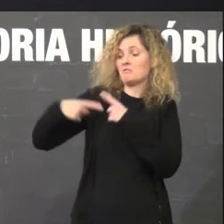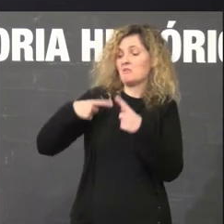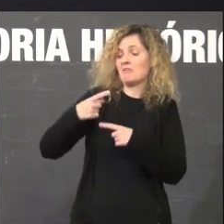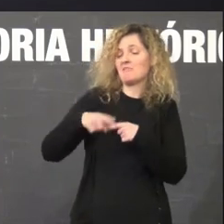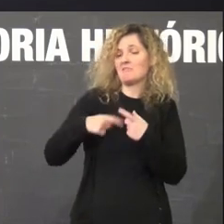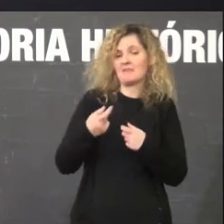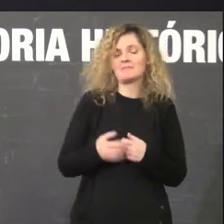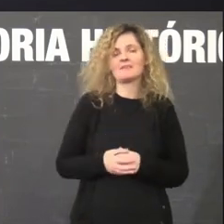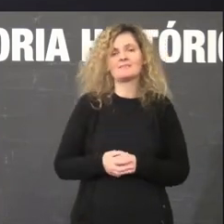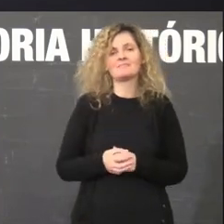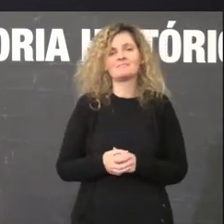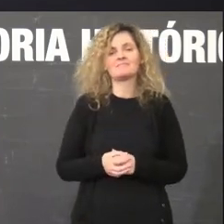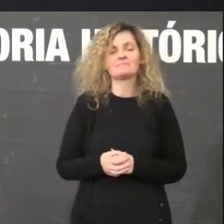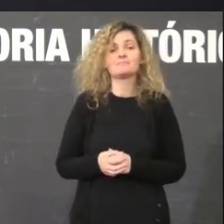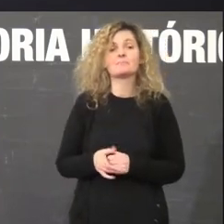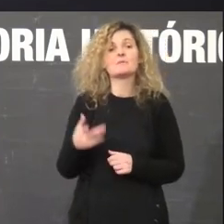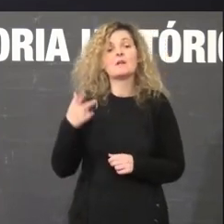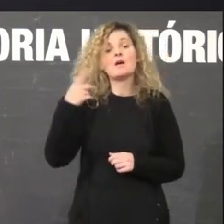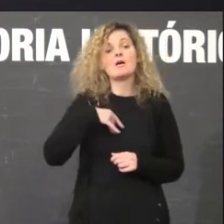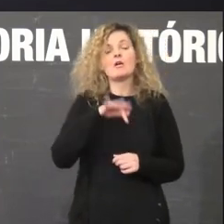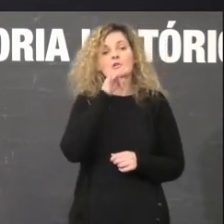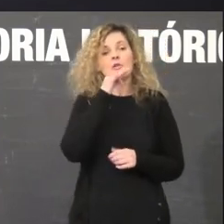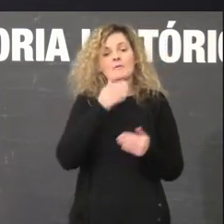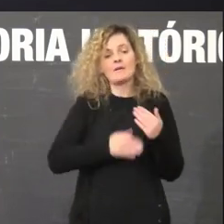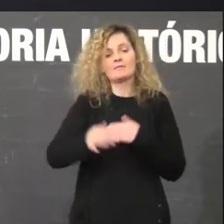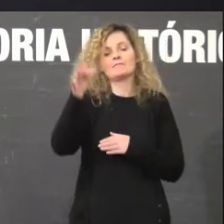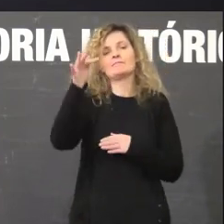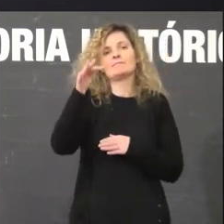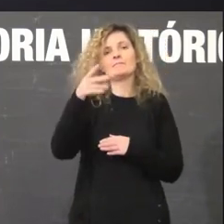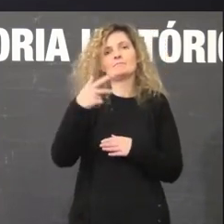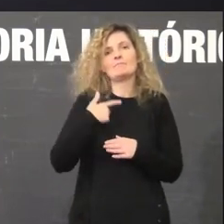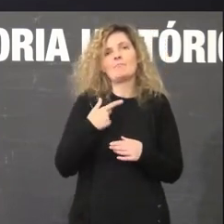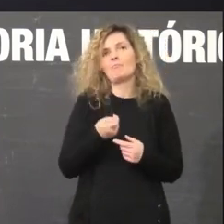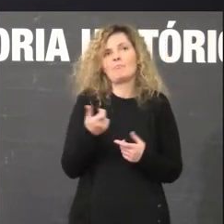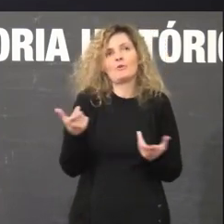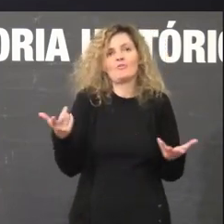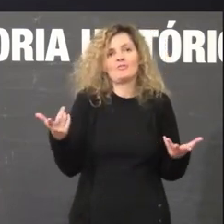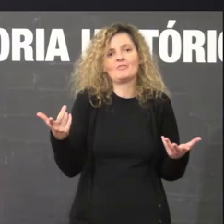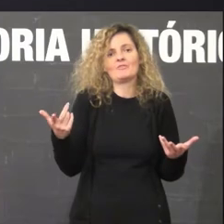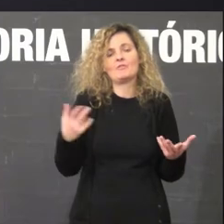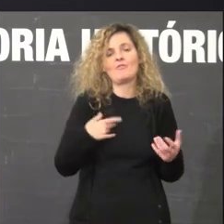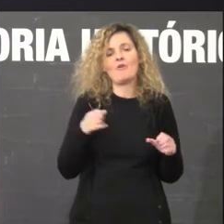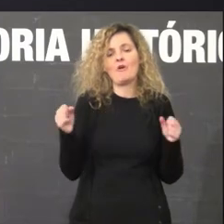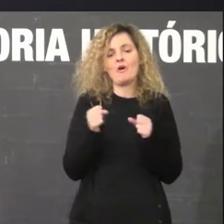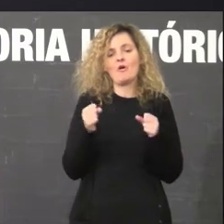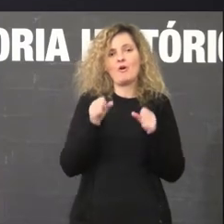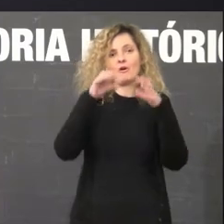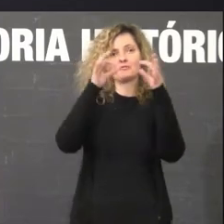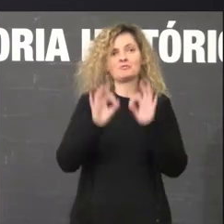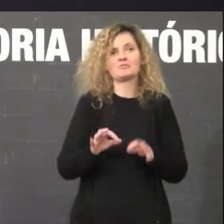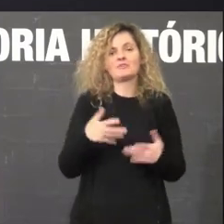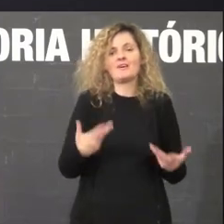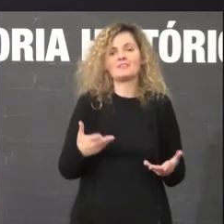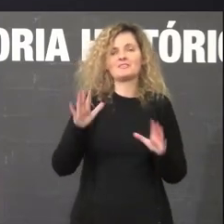familiar. Lo que nos queda por delante, a mí ya poco. En el otoño climático que estamos viviendo es mi otoño